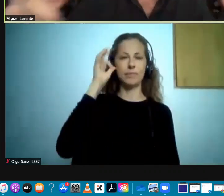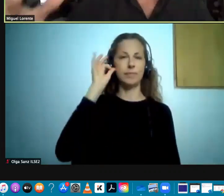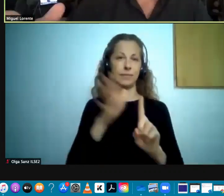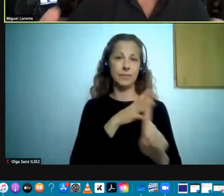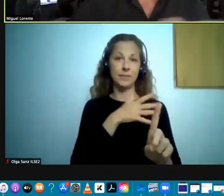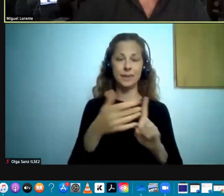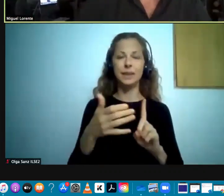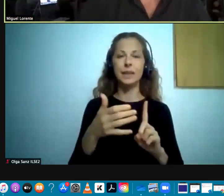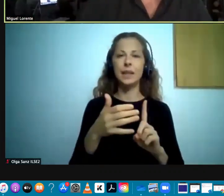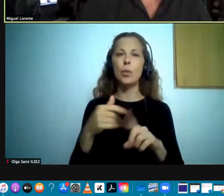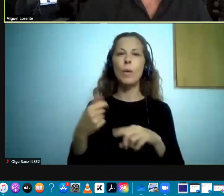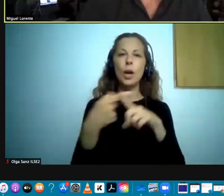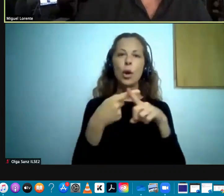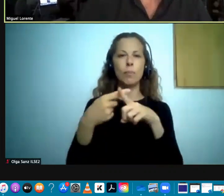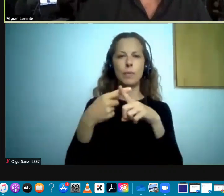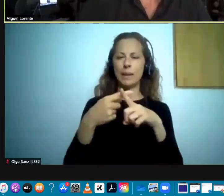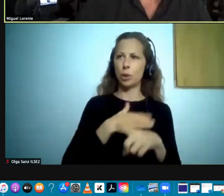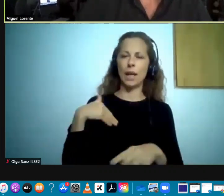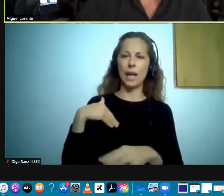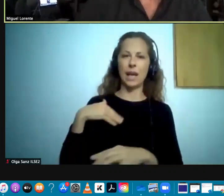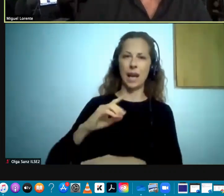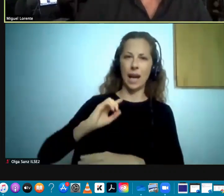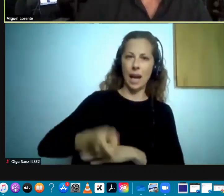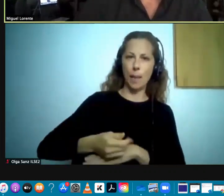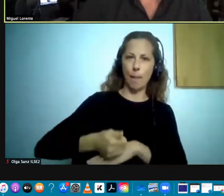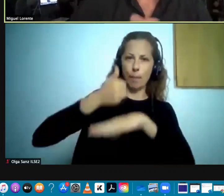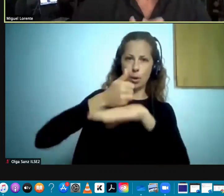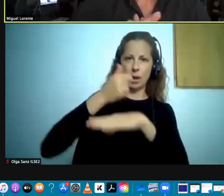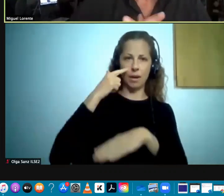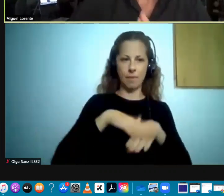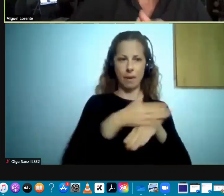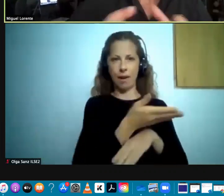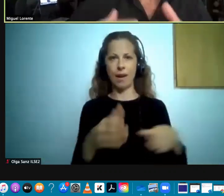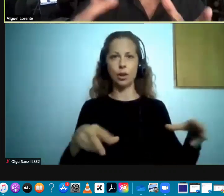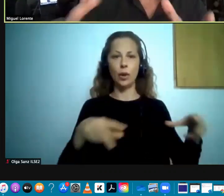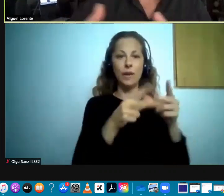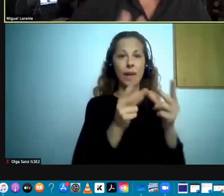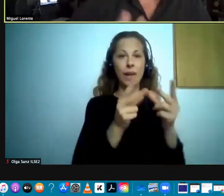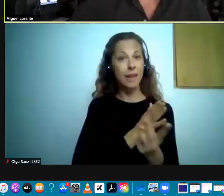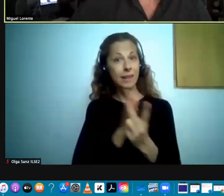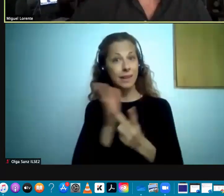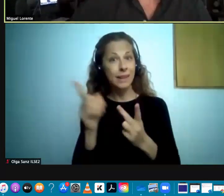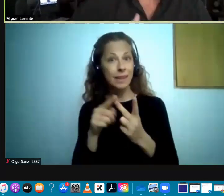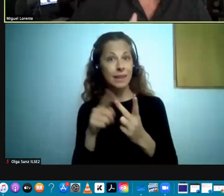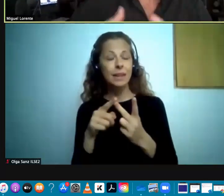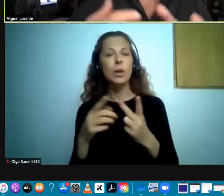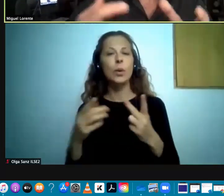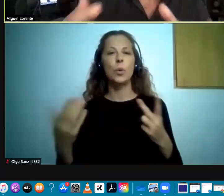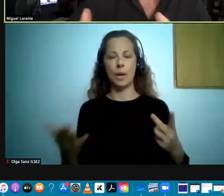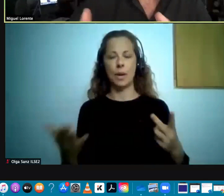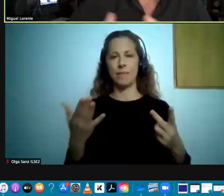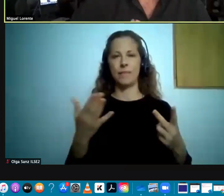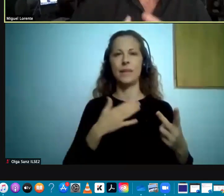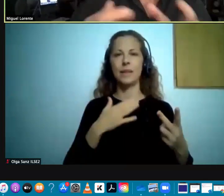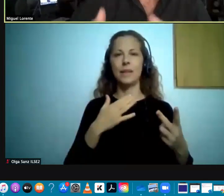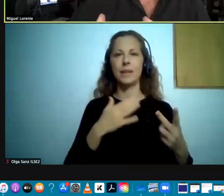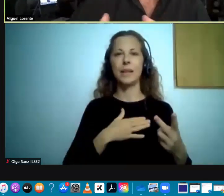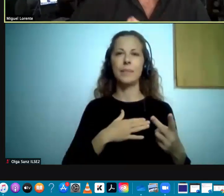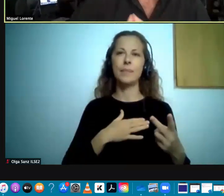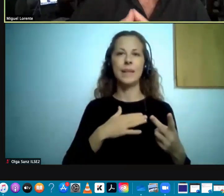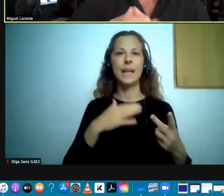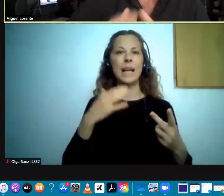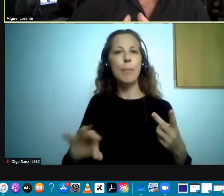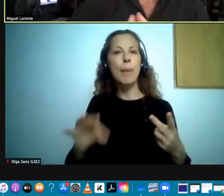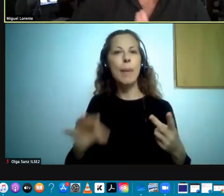percepción para imponerla como referencia para toda la sociedad. Y me refiero a la capacidad de dar significado a la